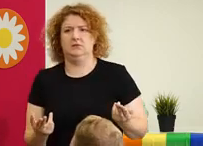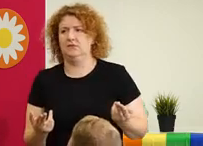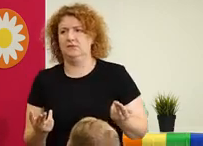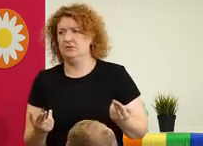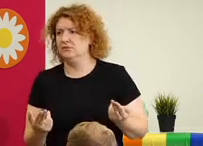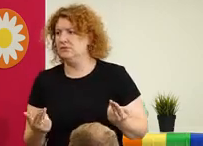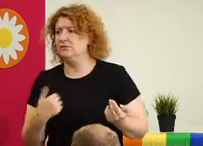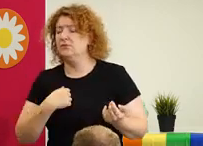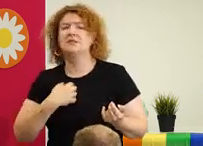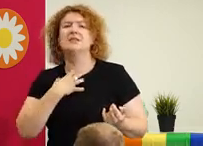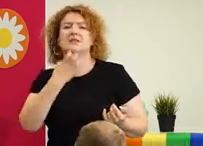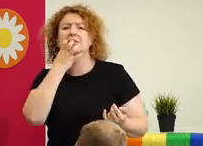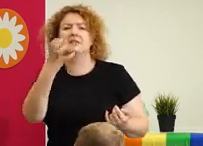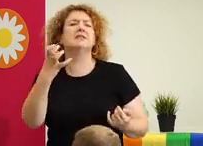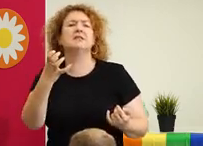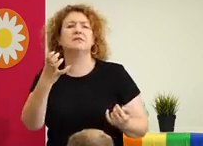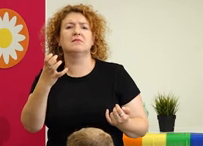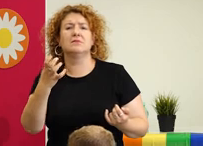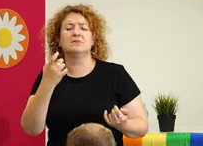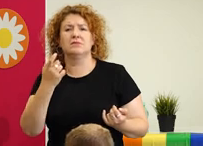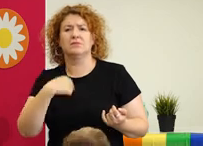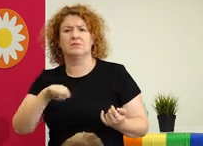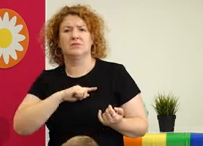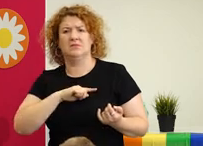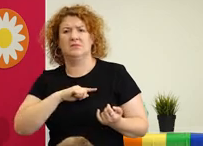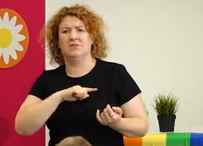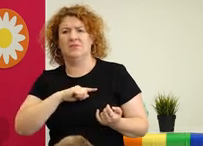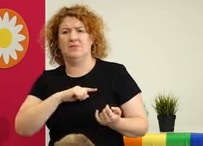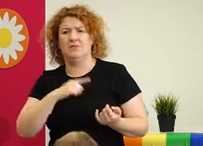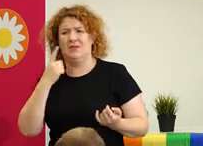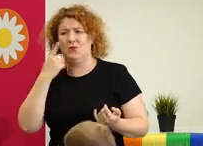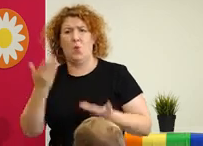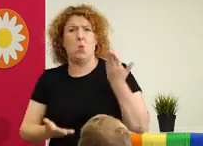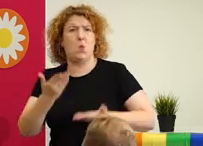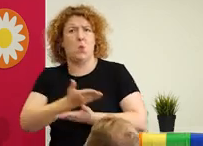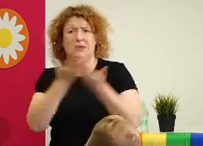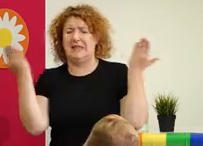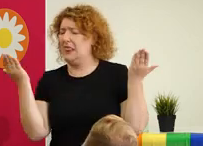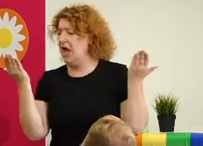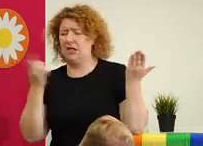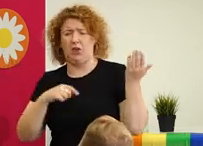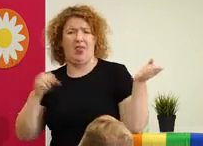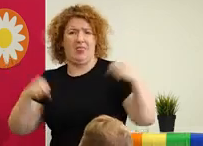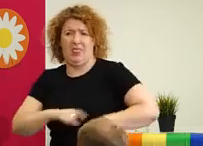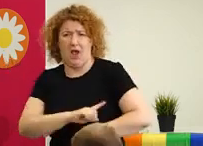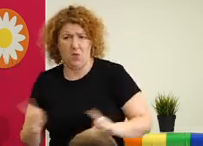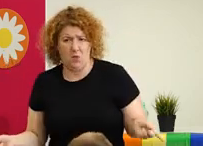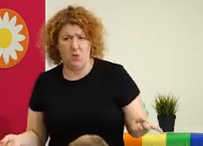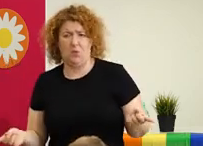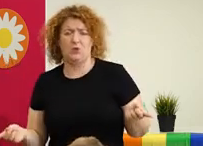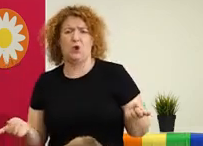porque levantando la voz no nos hace cómplice de la injusticia ni lo que quieren, ni lo